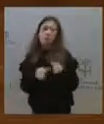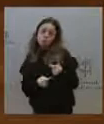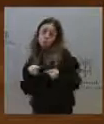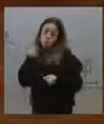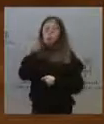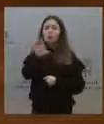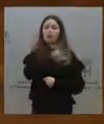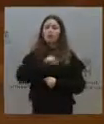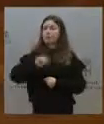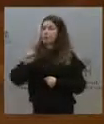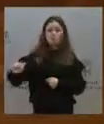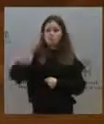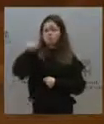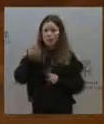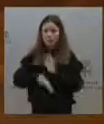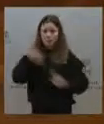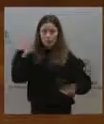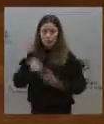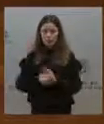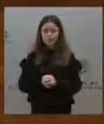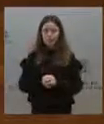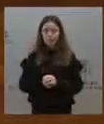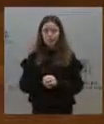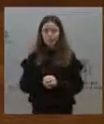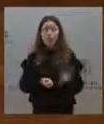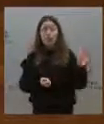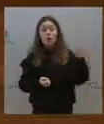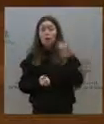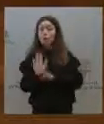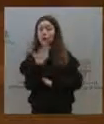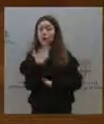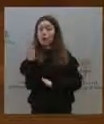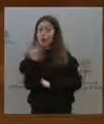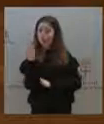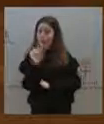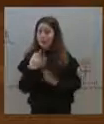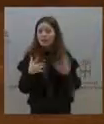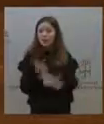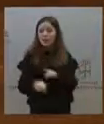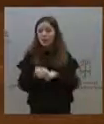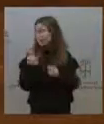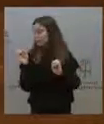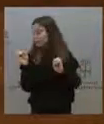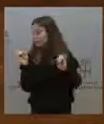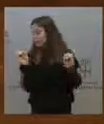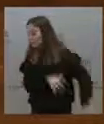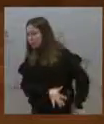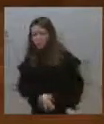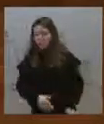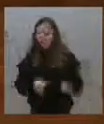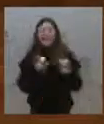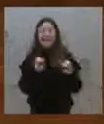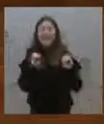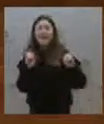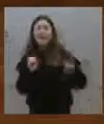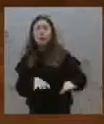situación, ¿qué nos presentan ustedes? Pues creemos que nos presentan la rendición. Presentan la renuncia a cambiar este declinante rumbo